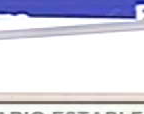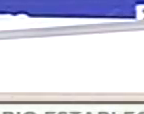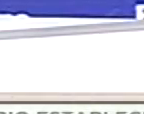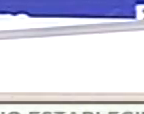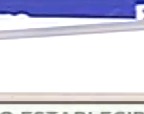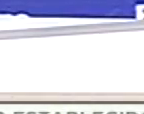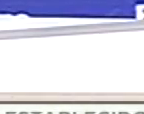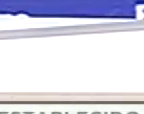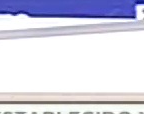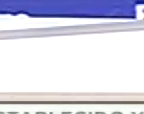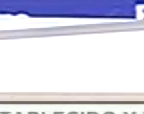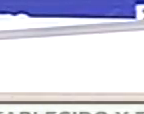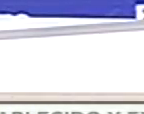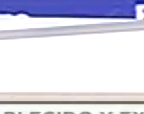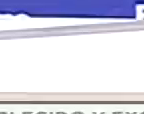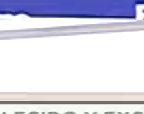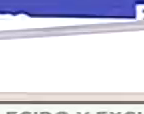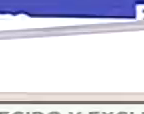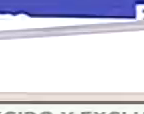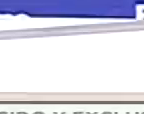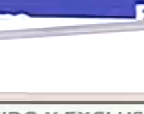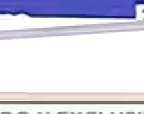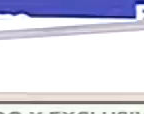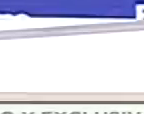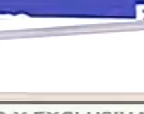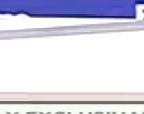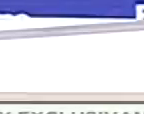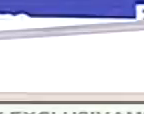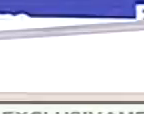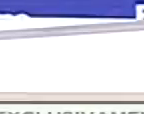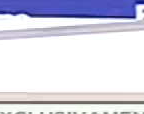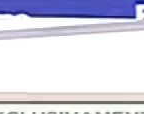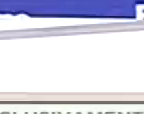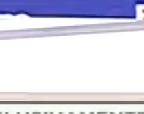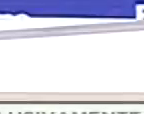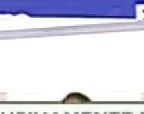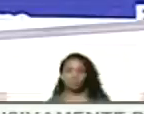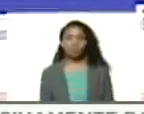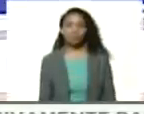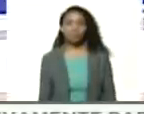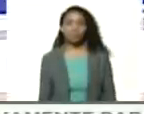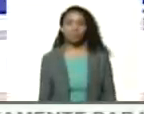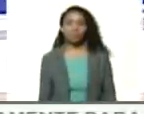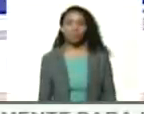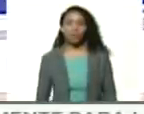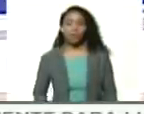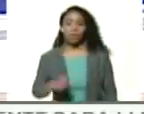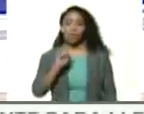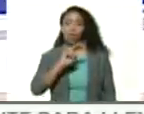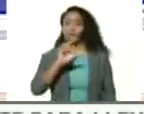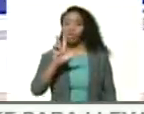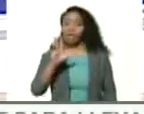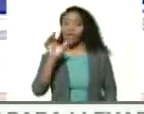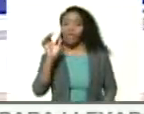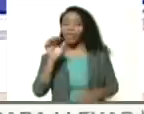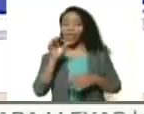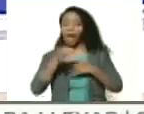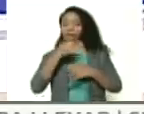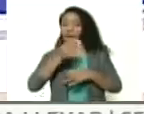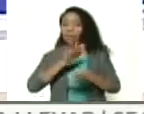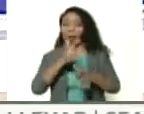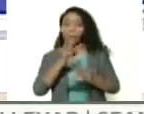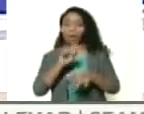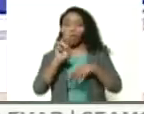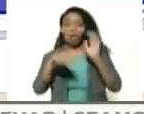Democracia, democracia, democracia. 12 de abril fue eso, 2, 3 de la tarde.